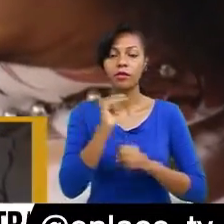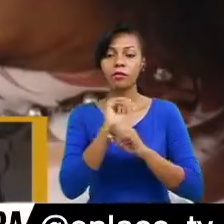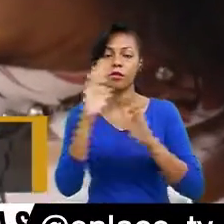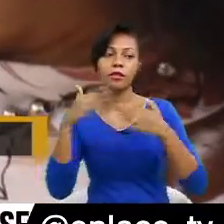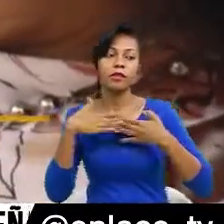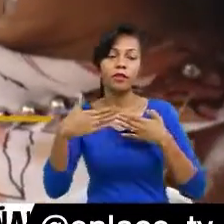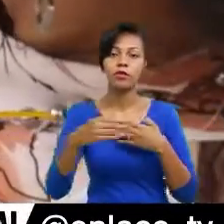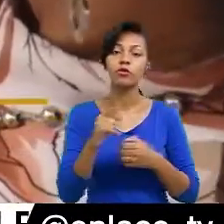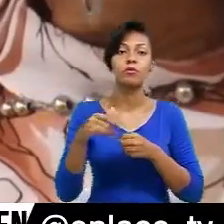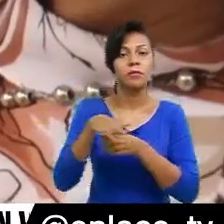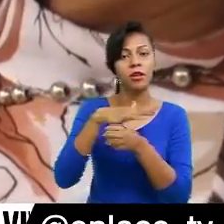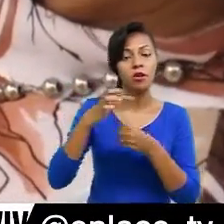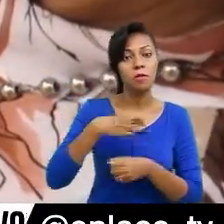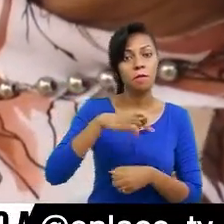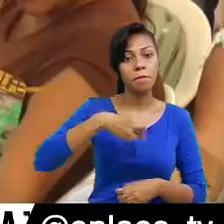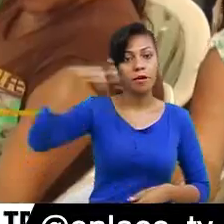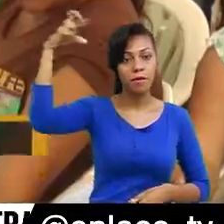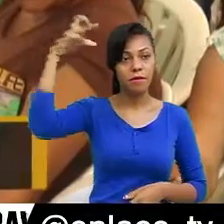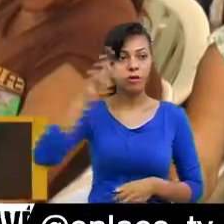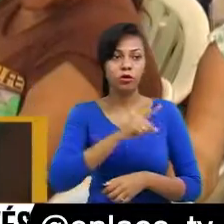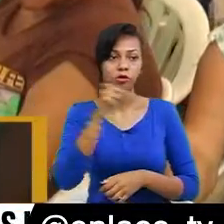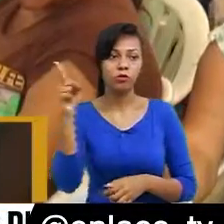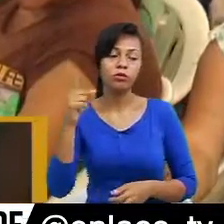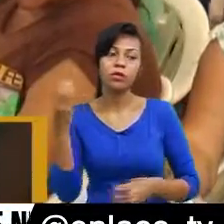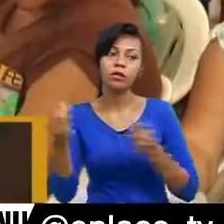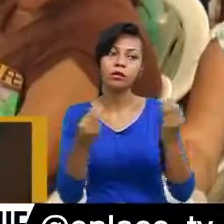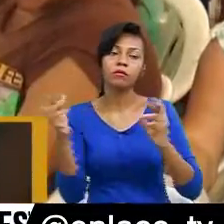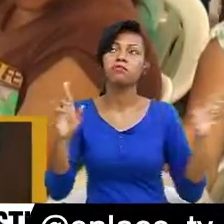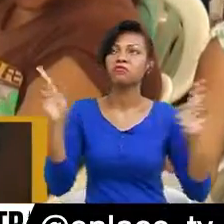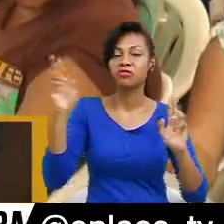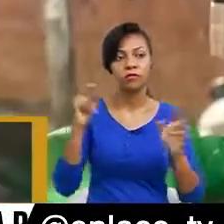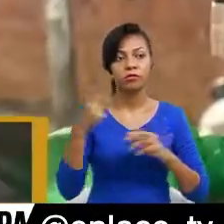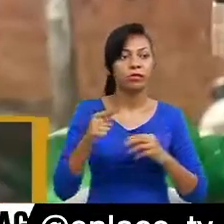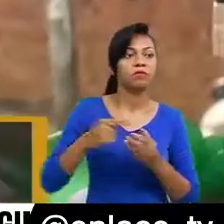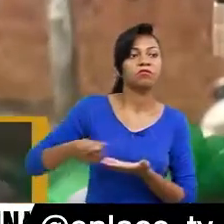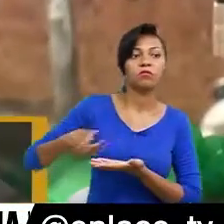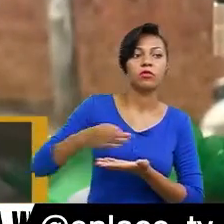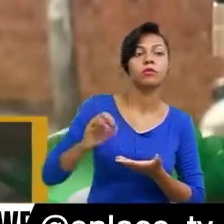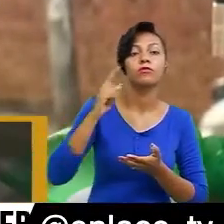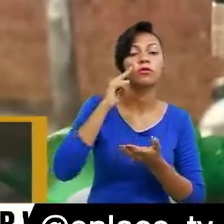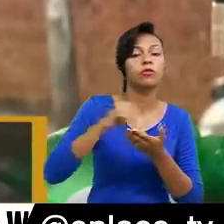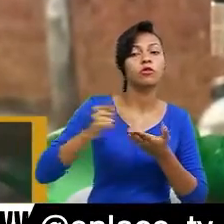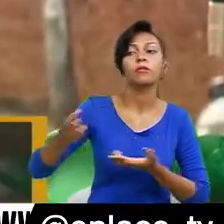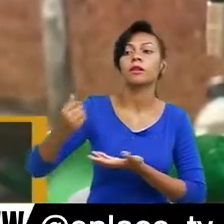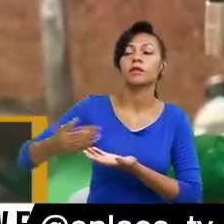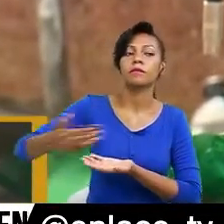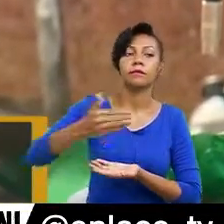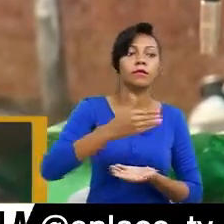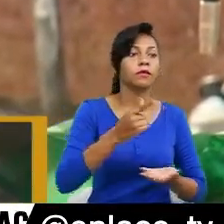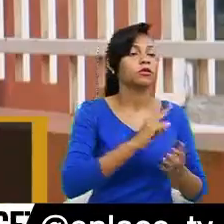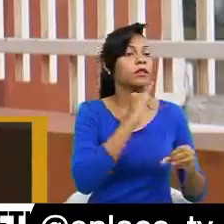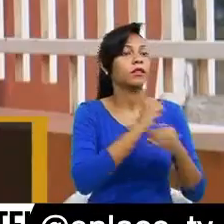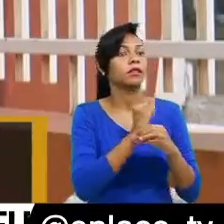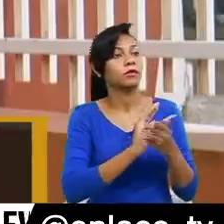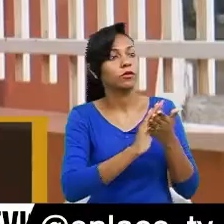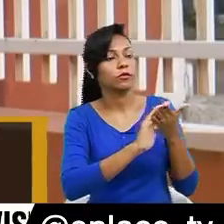del barrio Palmira se llevará a cabo un bingo bazar con el propósito de recaudar fondos para el funcionamiento de la parroquia. Una